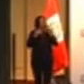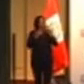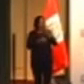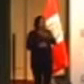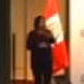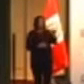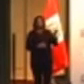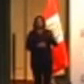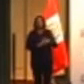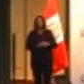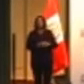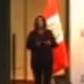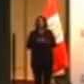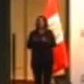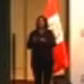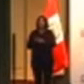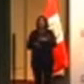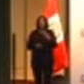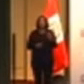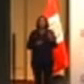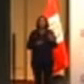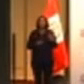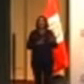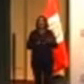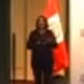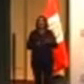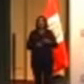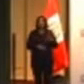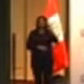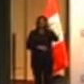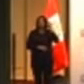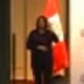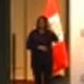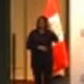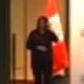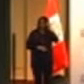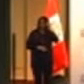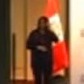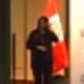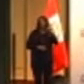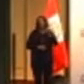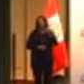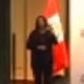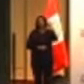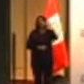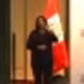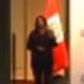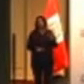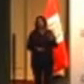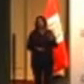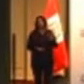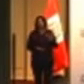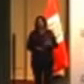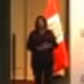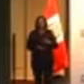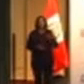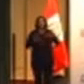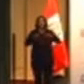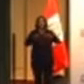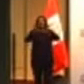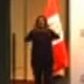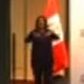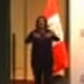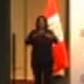todos ustedes también, porque hacemos de Miraflores algo hermoso. Y en Australia hay